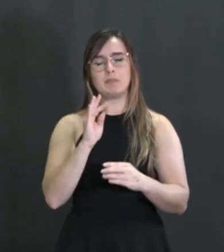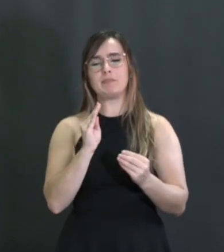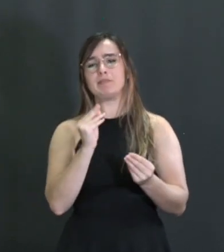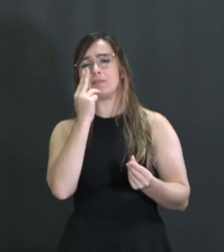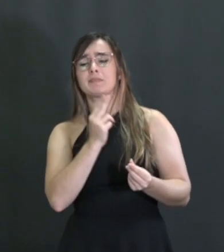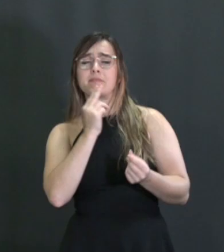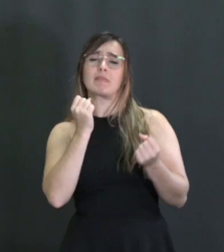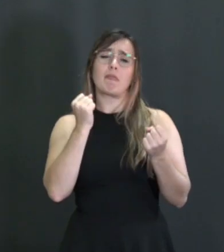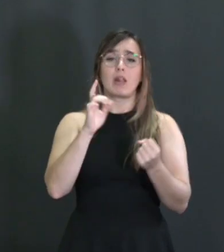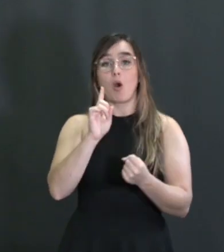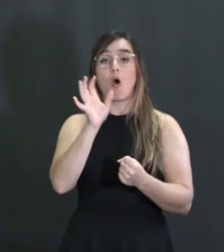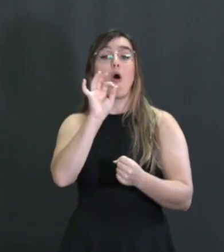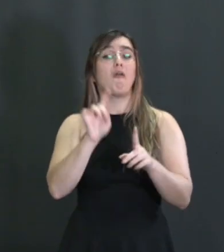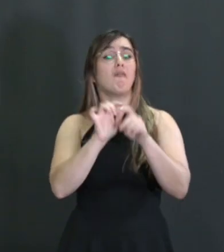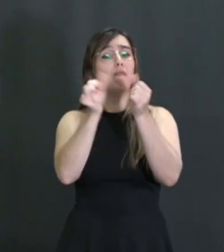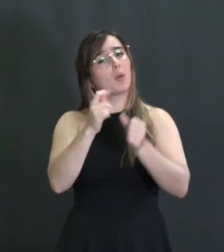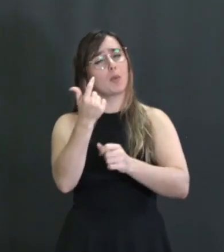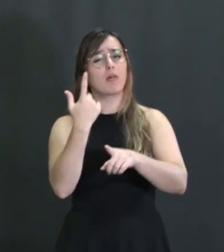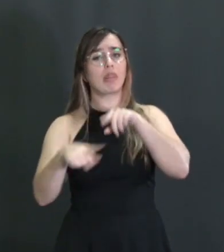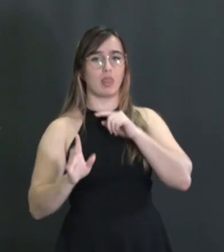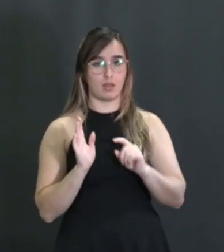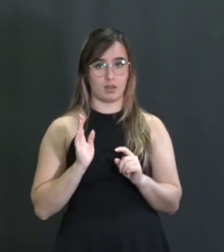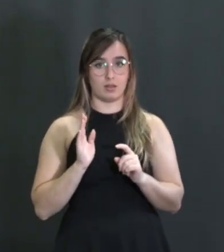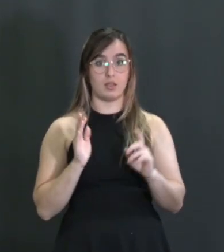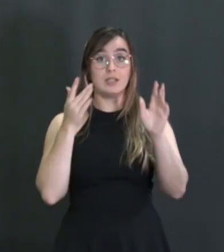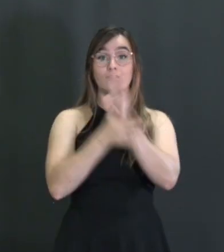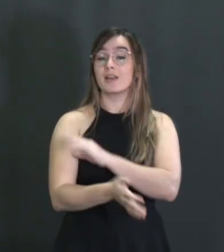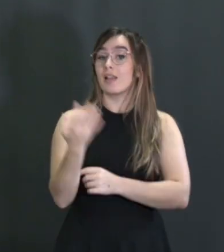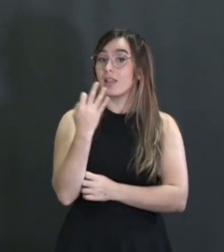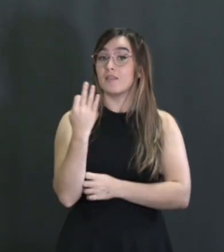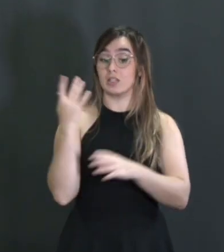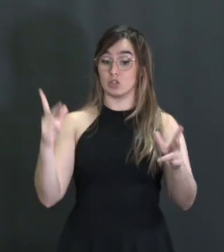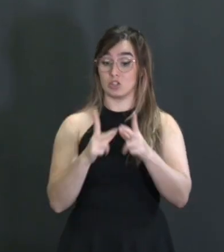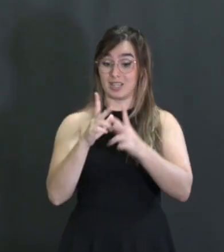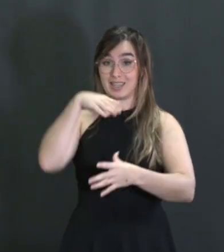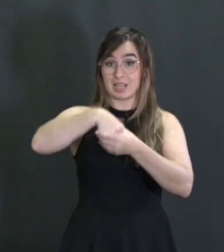diferente. Entonces tiene que haber elementos en la sociedad